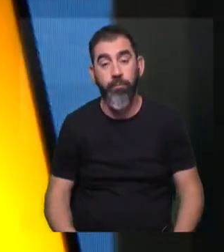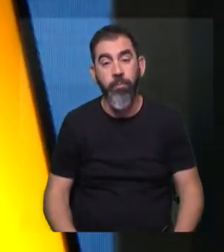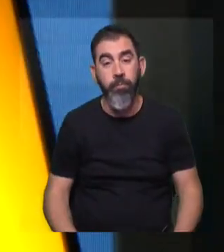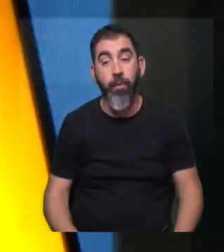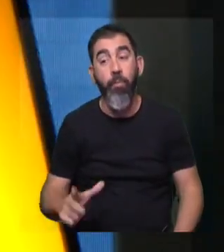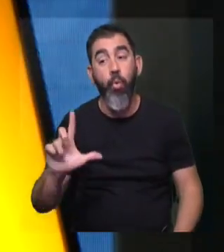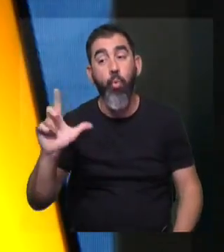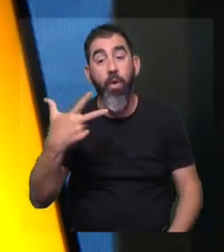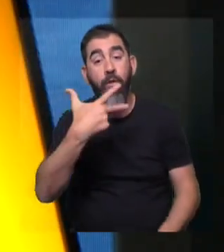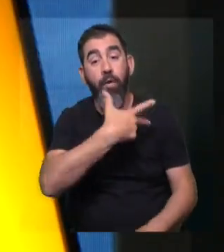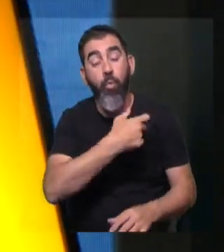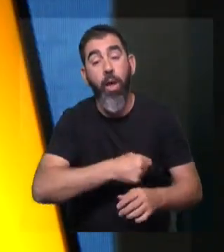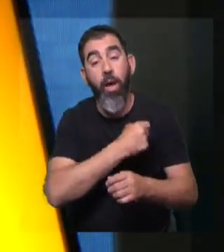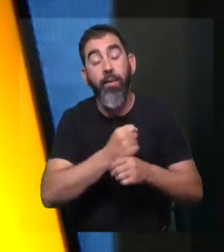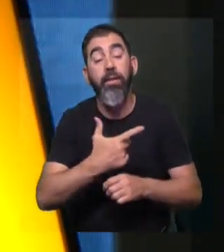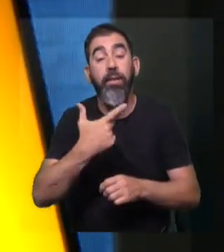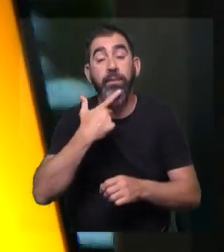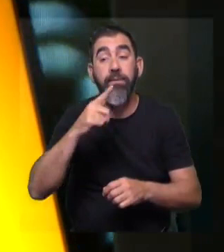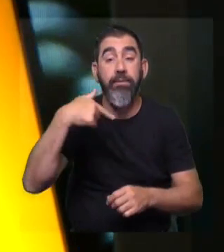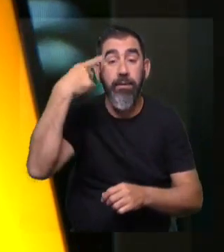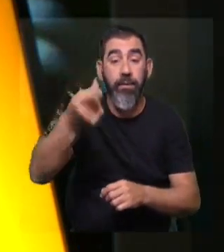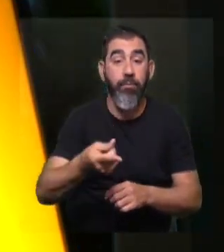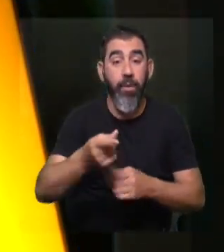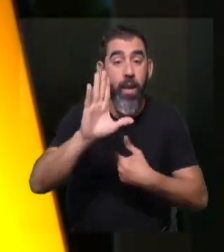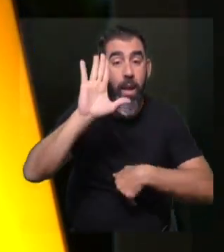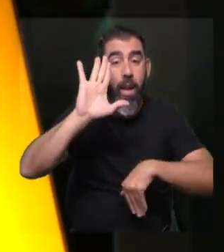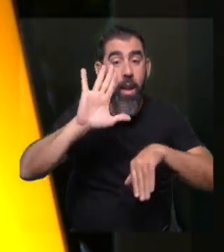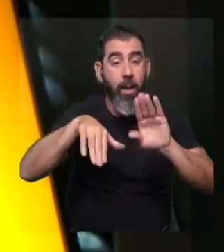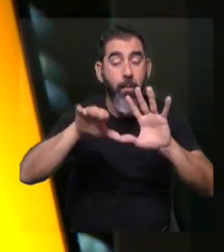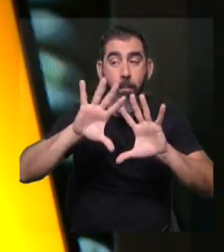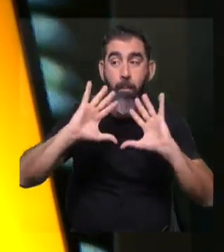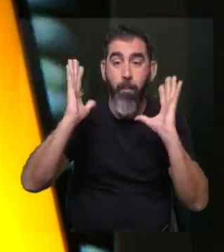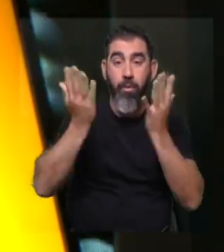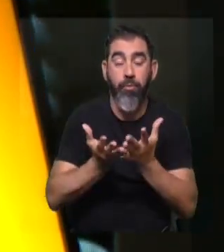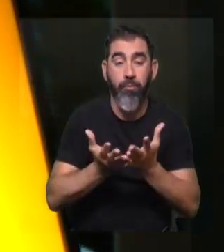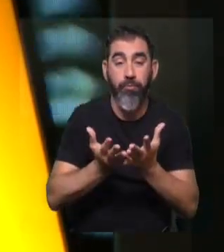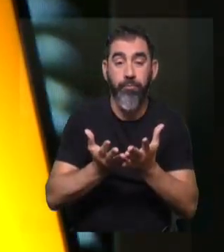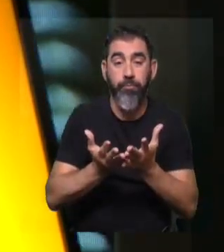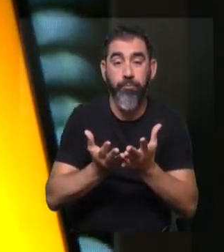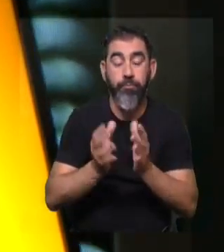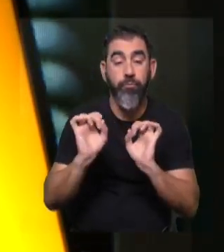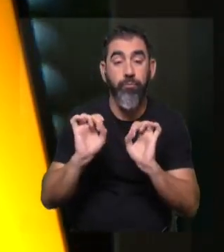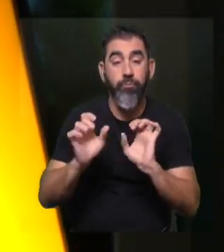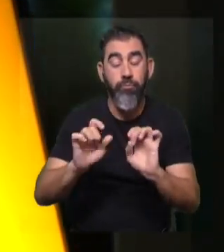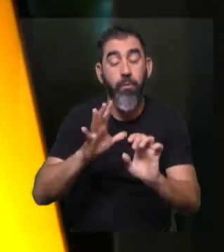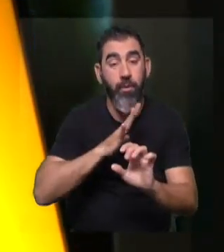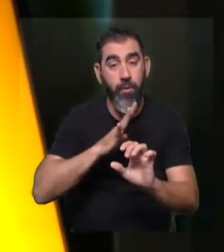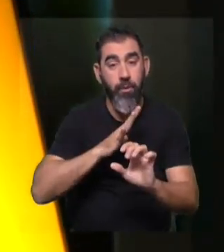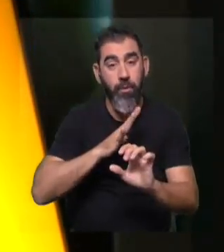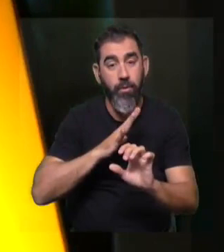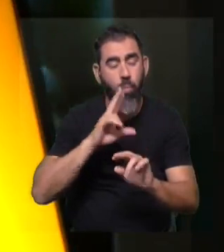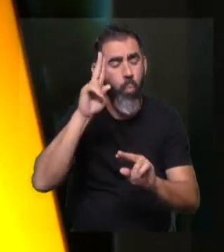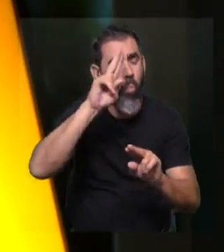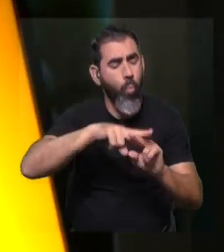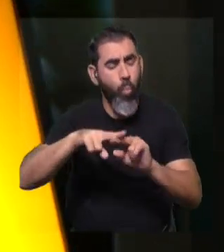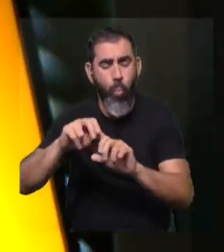tenido vacunas hasta el siguiente septiembre, como sucedió en la mayor parte del mundo, esa ola hubiera generado muchísimas más muertes